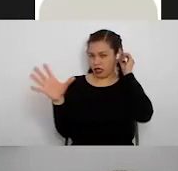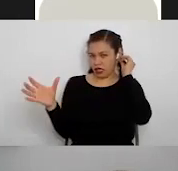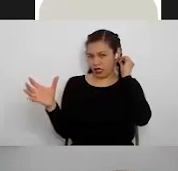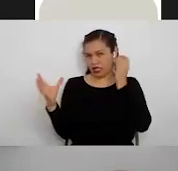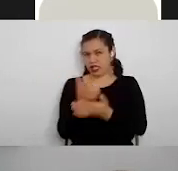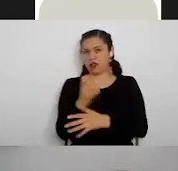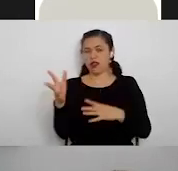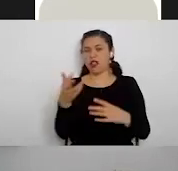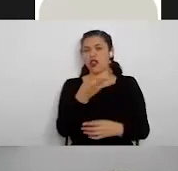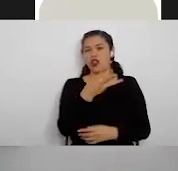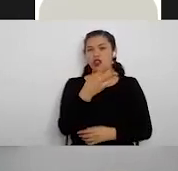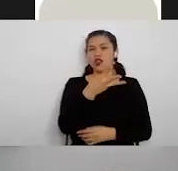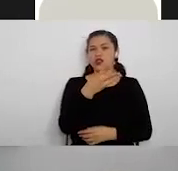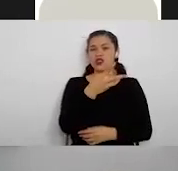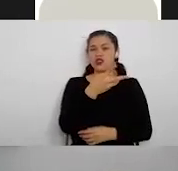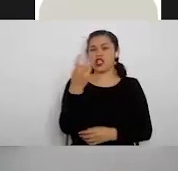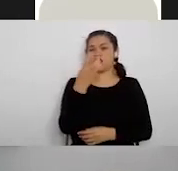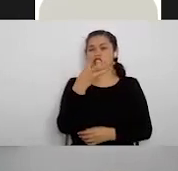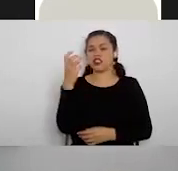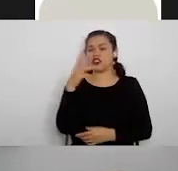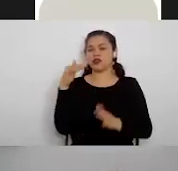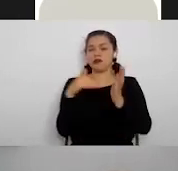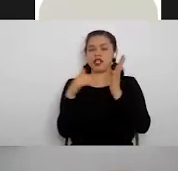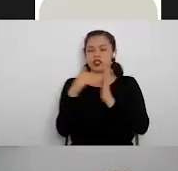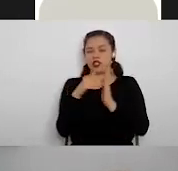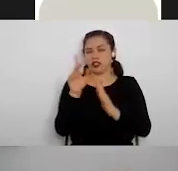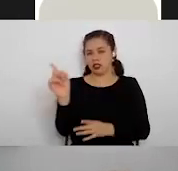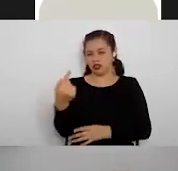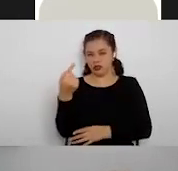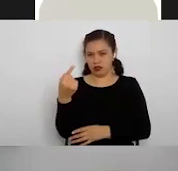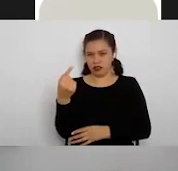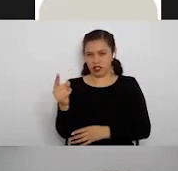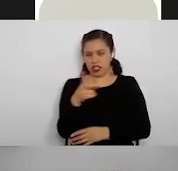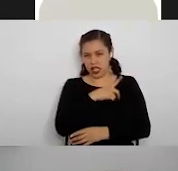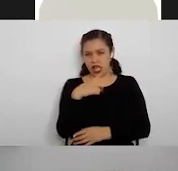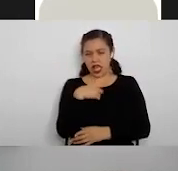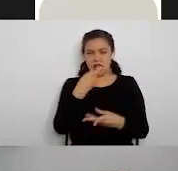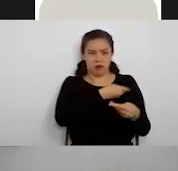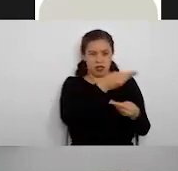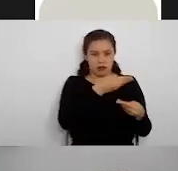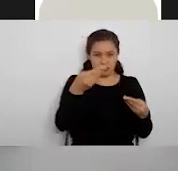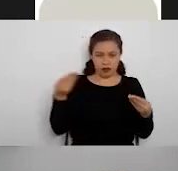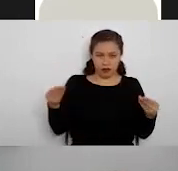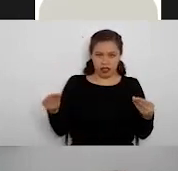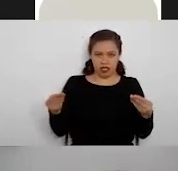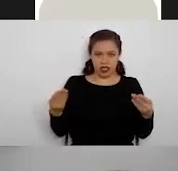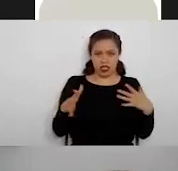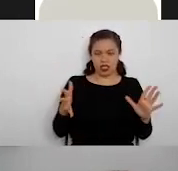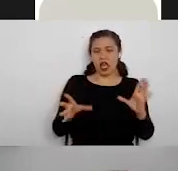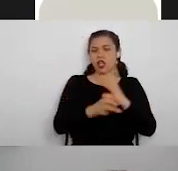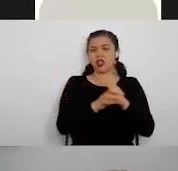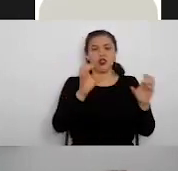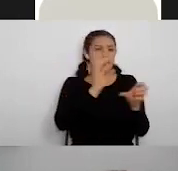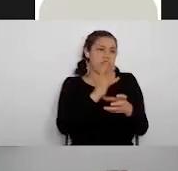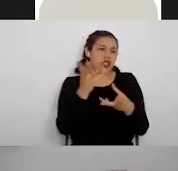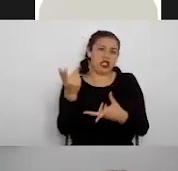200, 300 millones de dólares, y deciden repartirlos en dividendos, se llevan el dinero de sus utilidades. Y lo